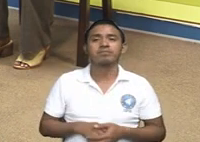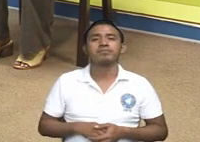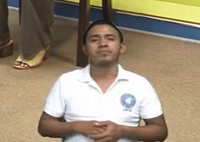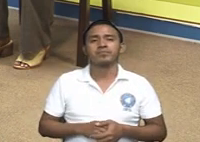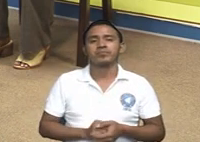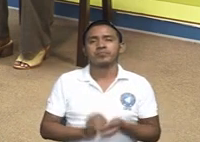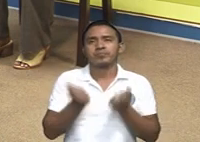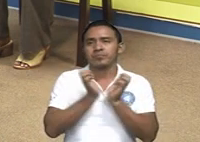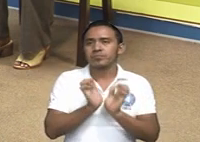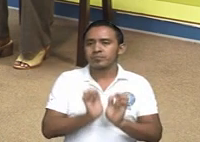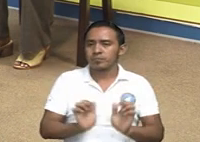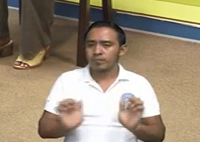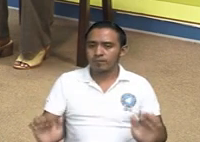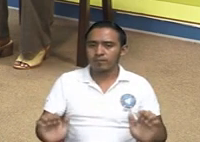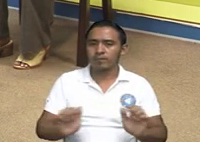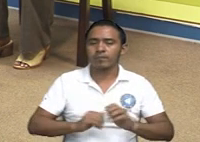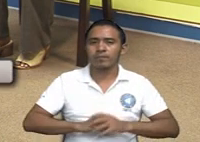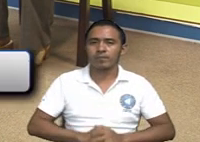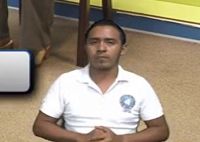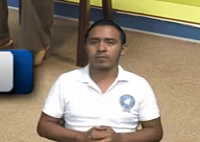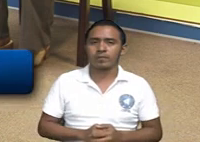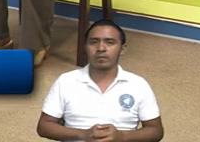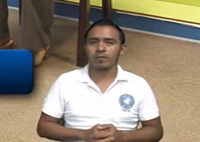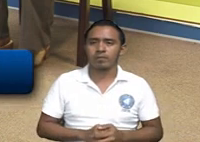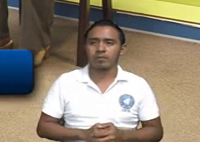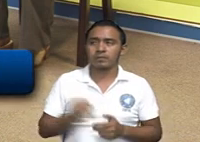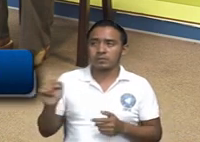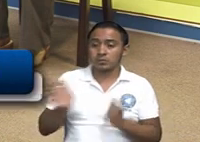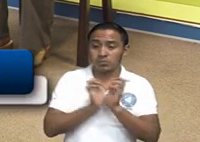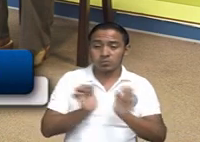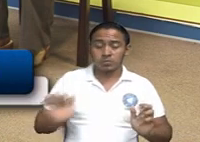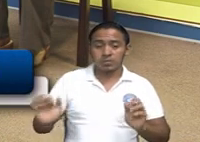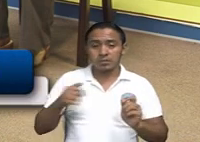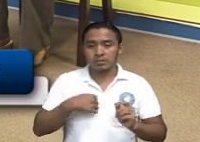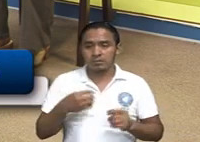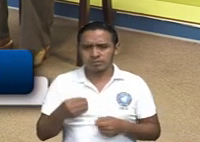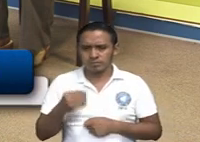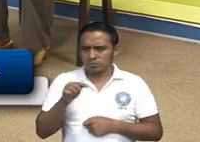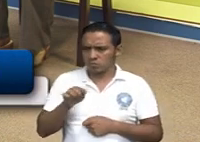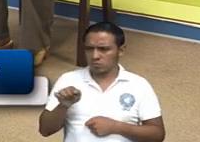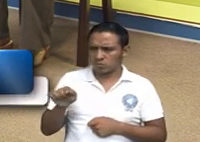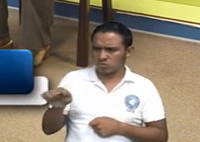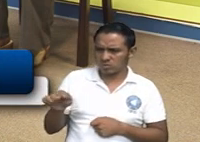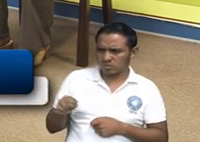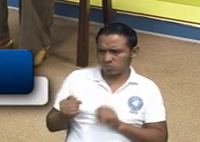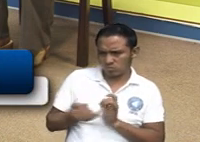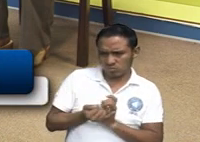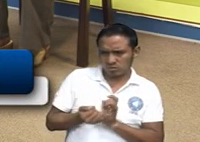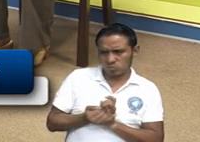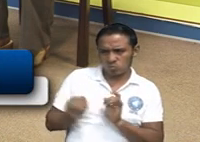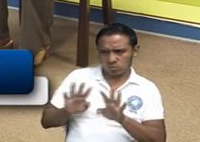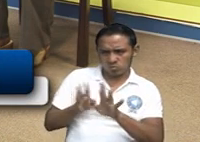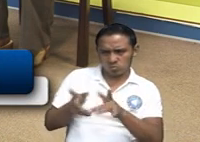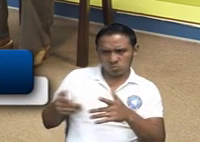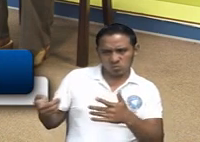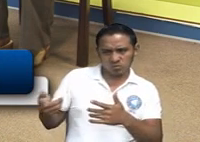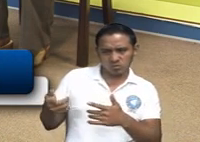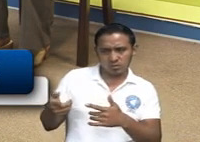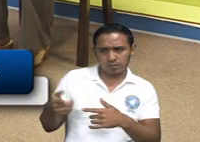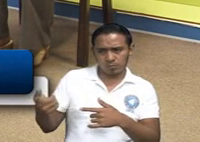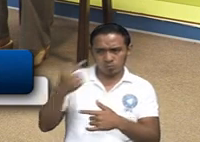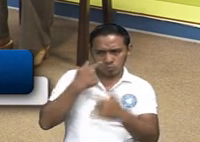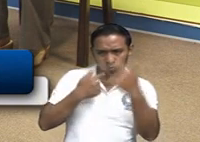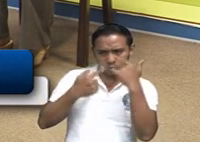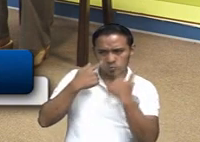los niños ya estigmatizan. Uy, ¿cómo le haces como mujercita? Sos un